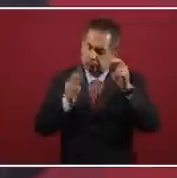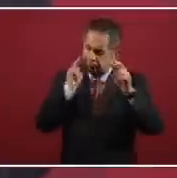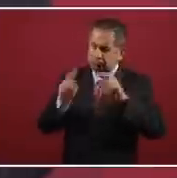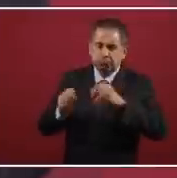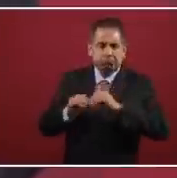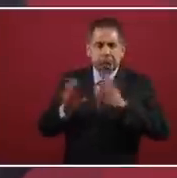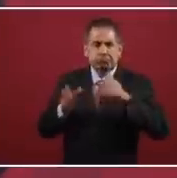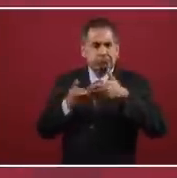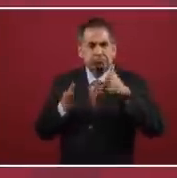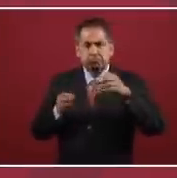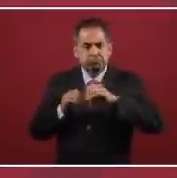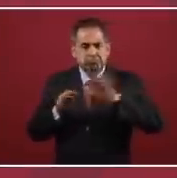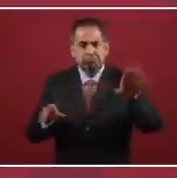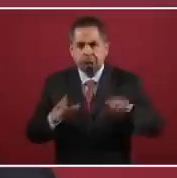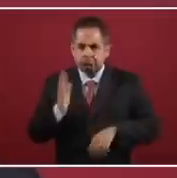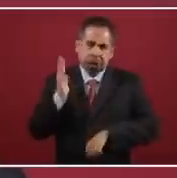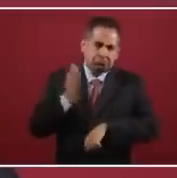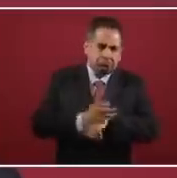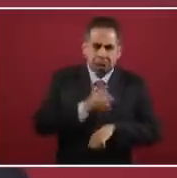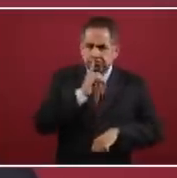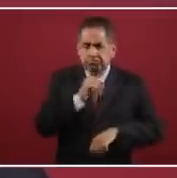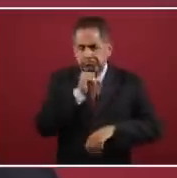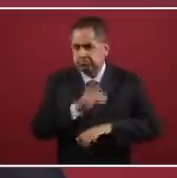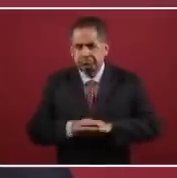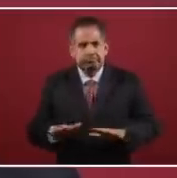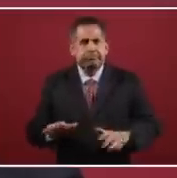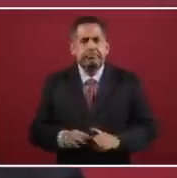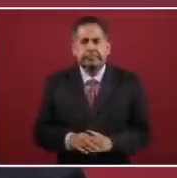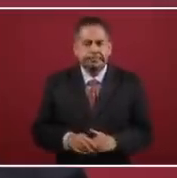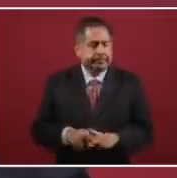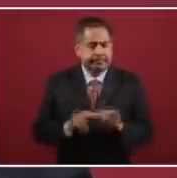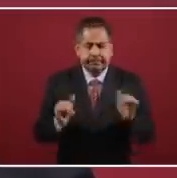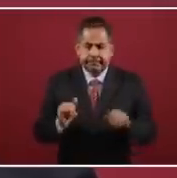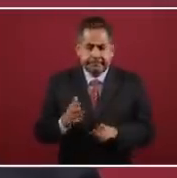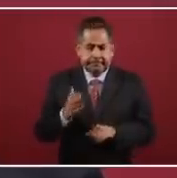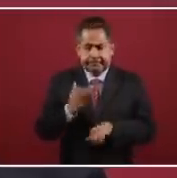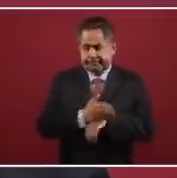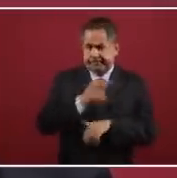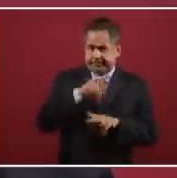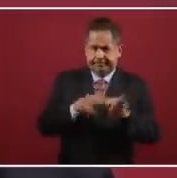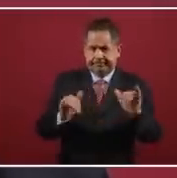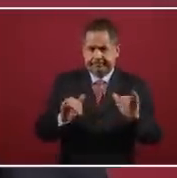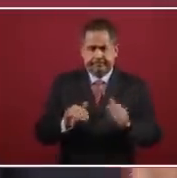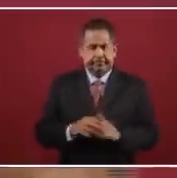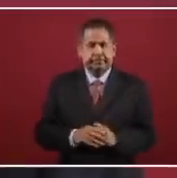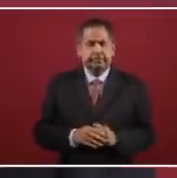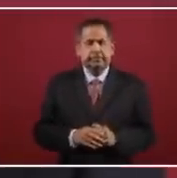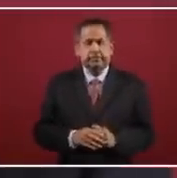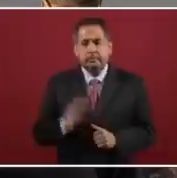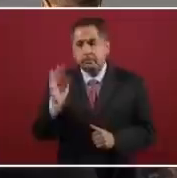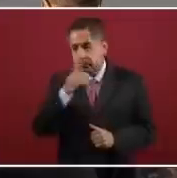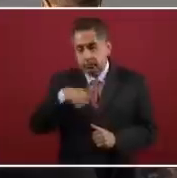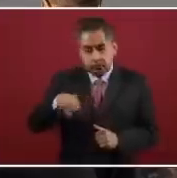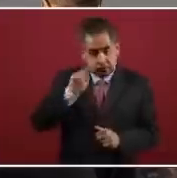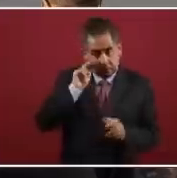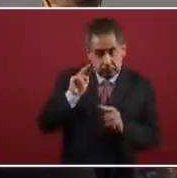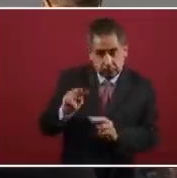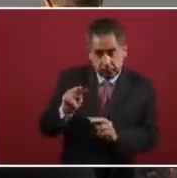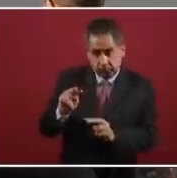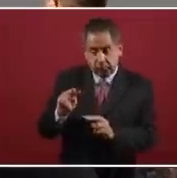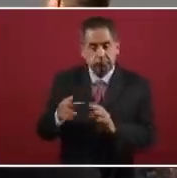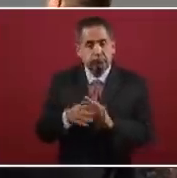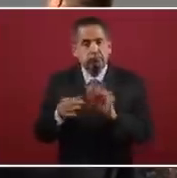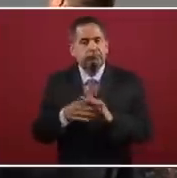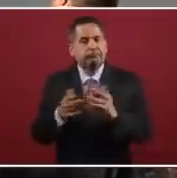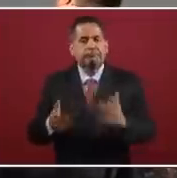pública, no hay censura a nadie, y si ustedes notan de que